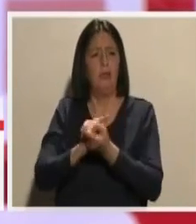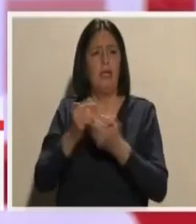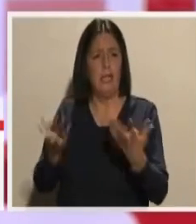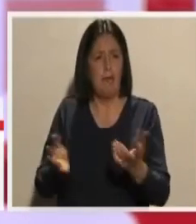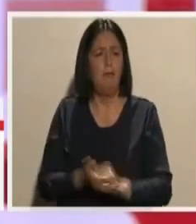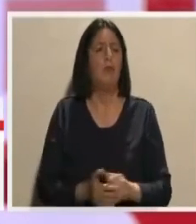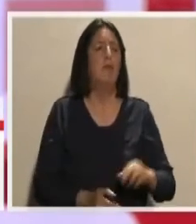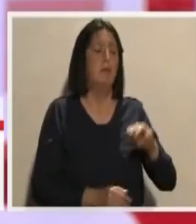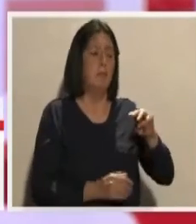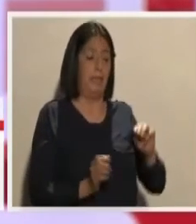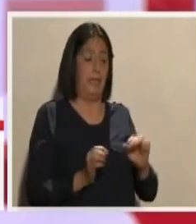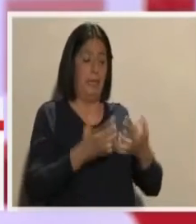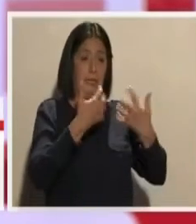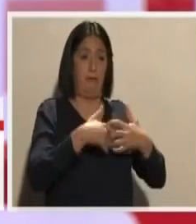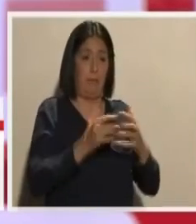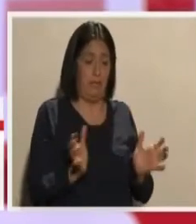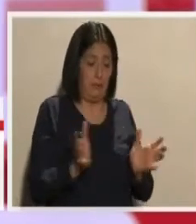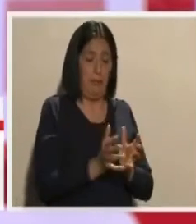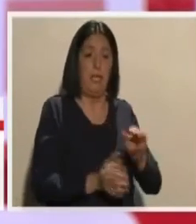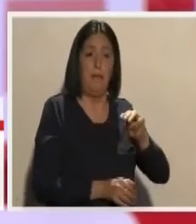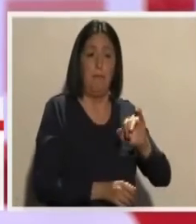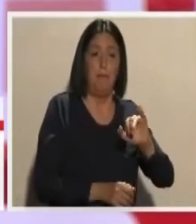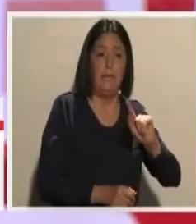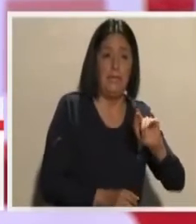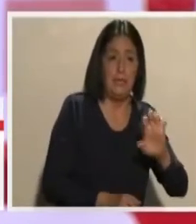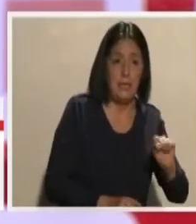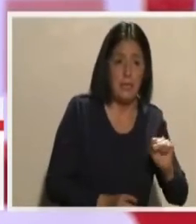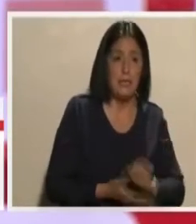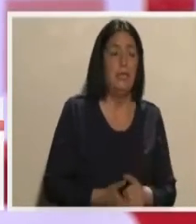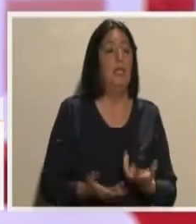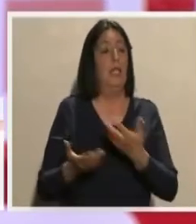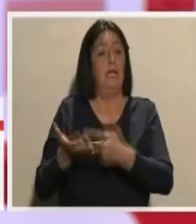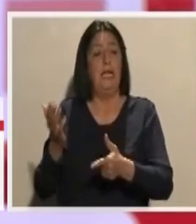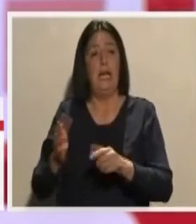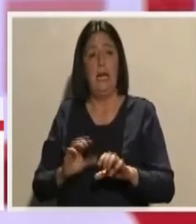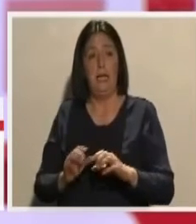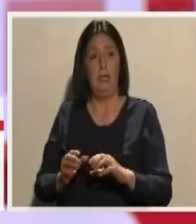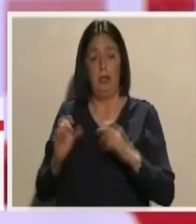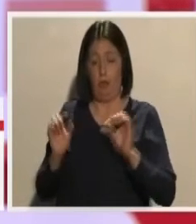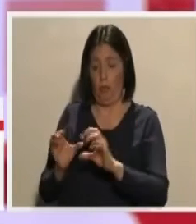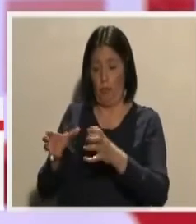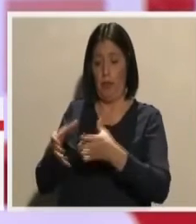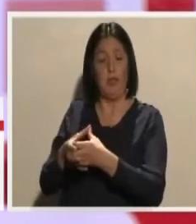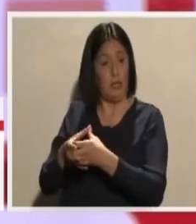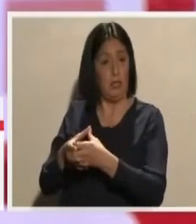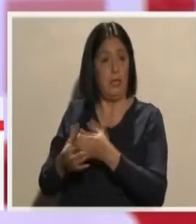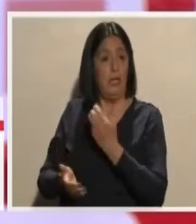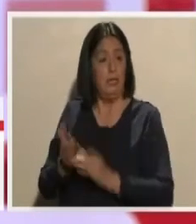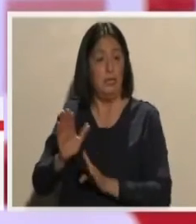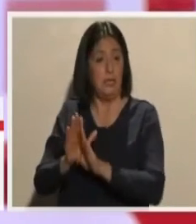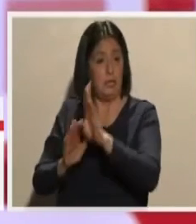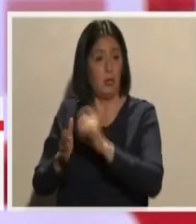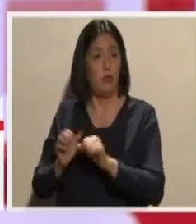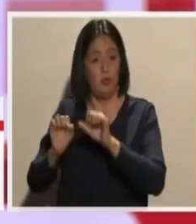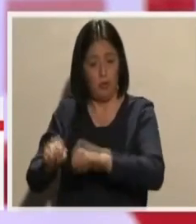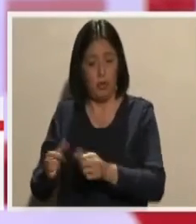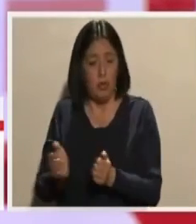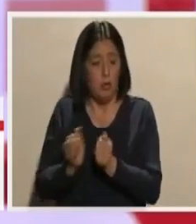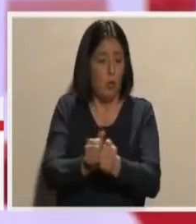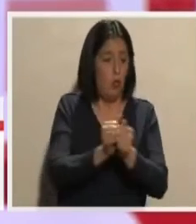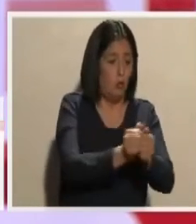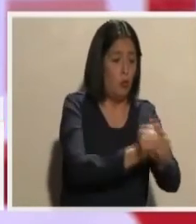para las MIPES. La Agencia de Desarrollo Productivo los acompañará para convertirlas